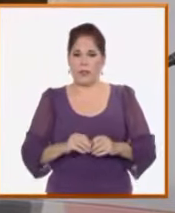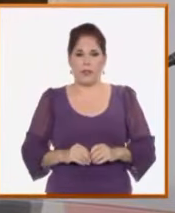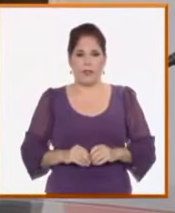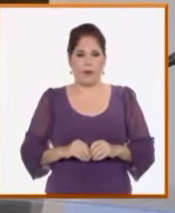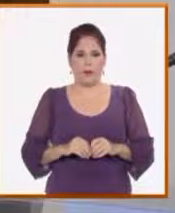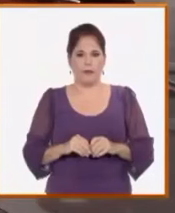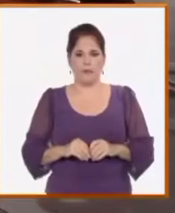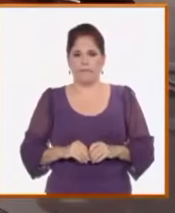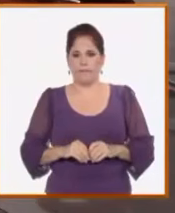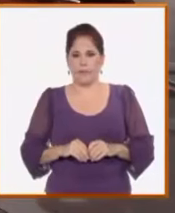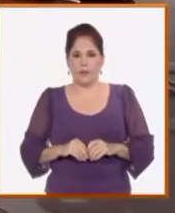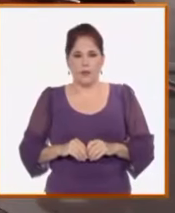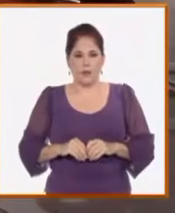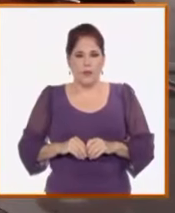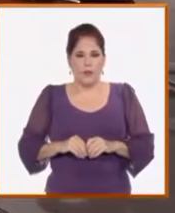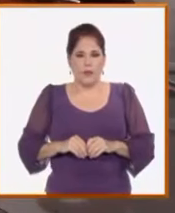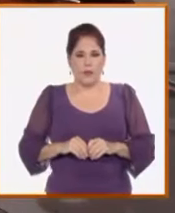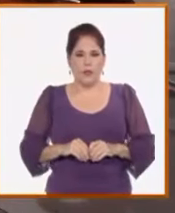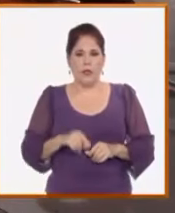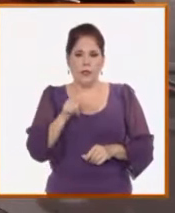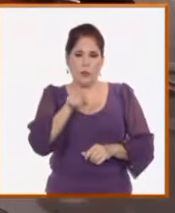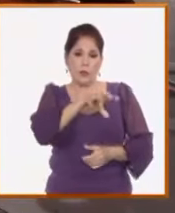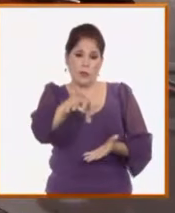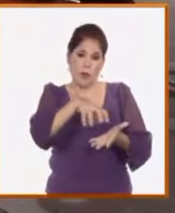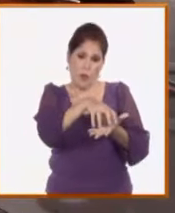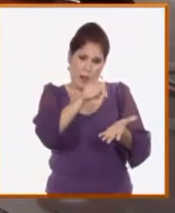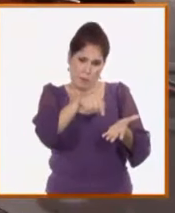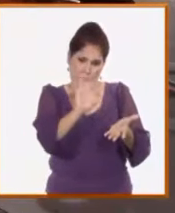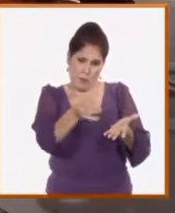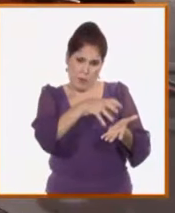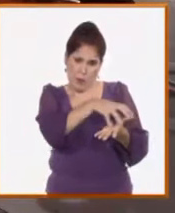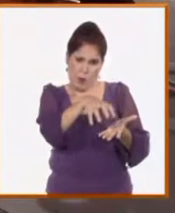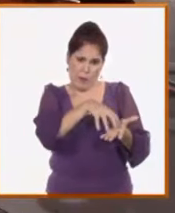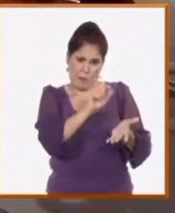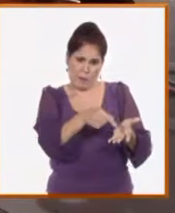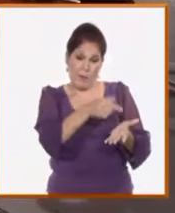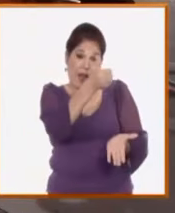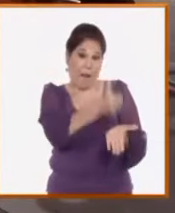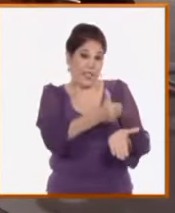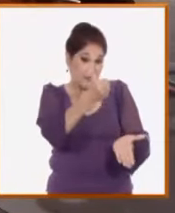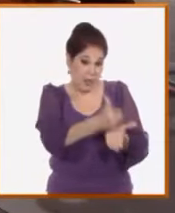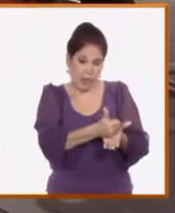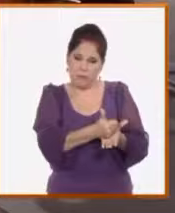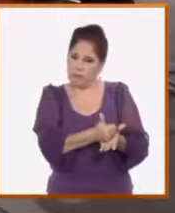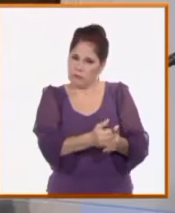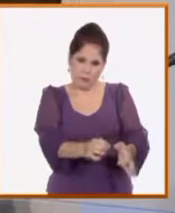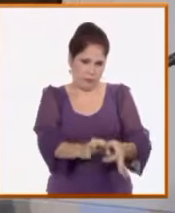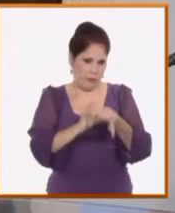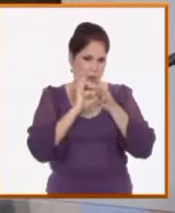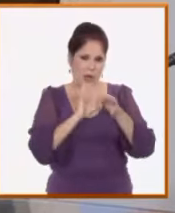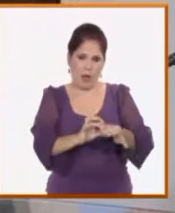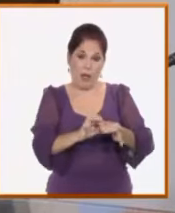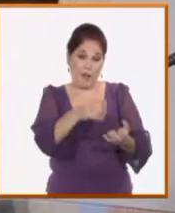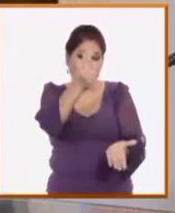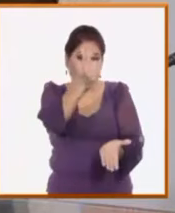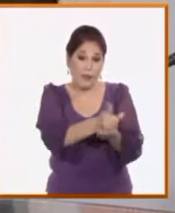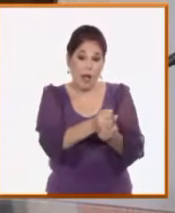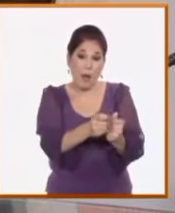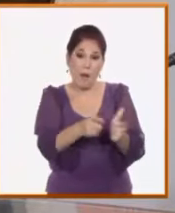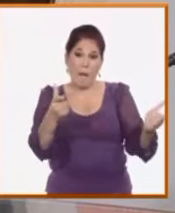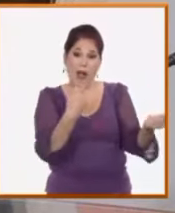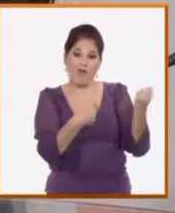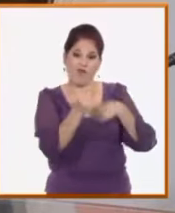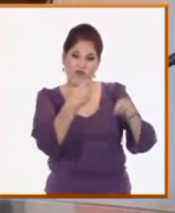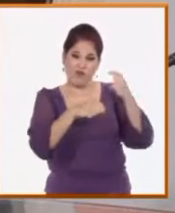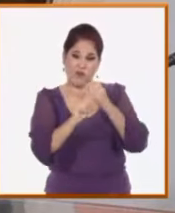y usted decía que era el lugar por supuesto de más tráfico más cap y la capital En lo particular por ser la de mayor tráfico de